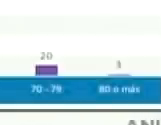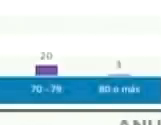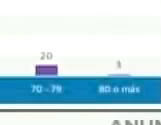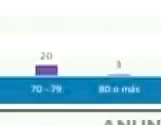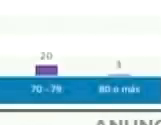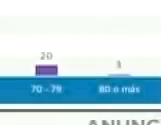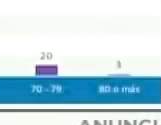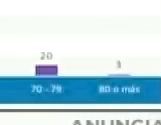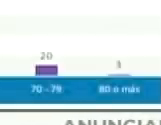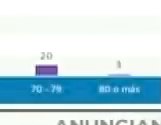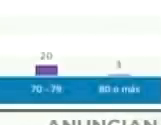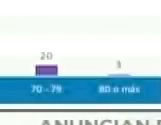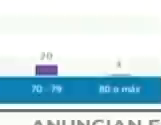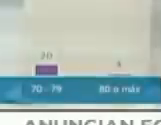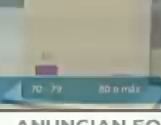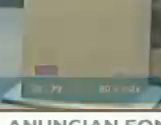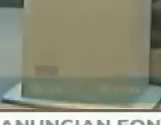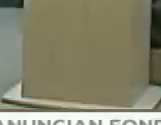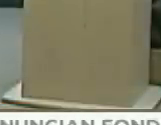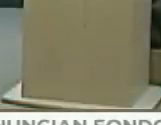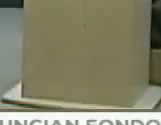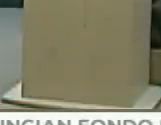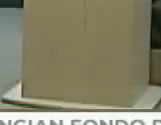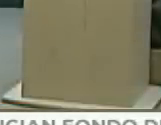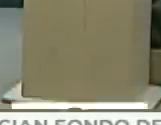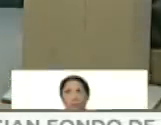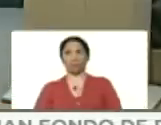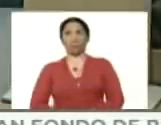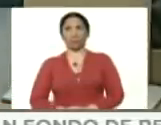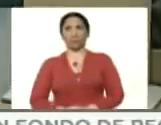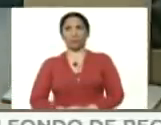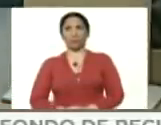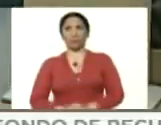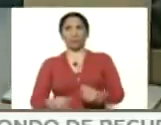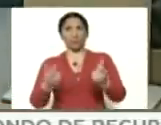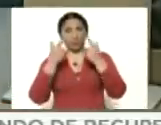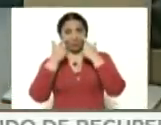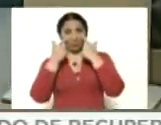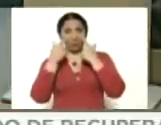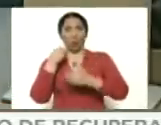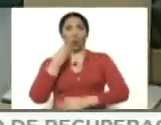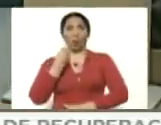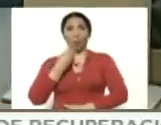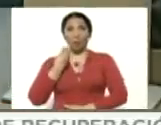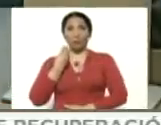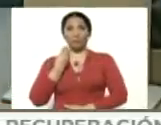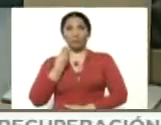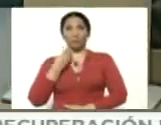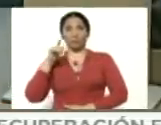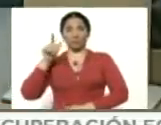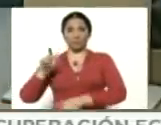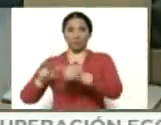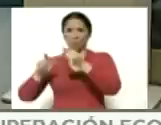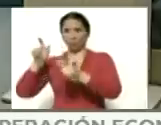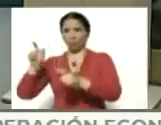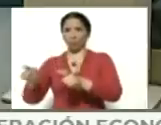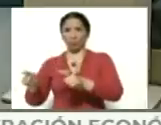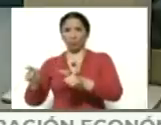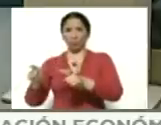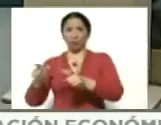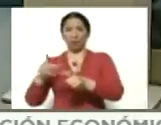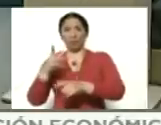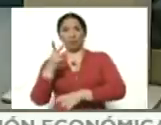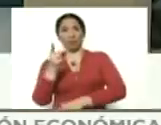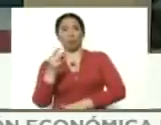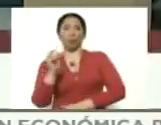los 20 y los 49 años de edad. Así que muy pendientes, jóvenes, adolescentes, personas de la segunda y la